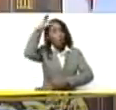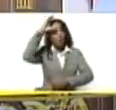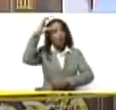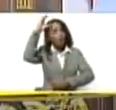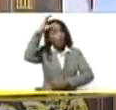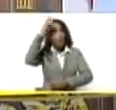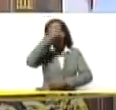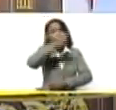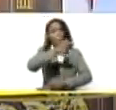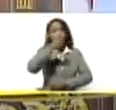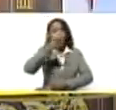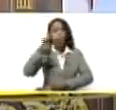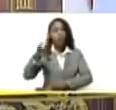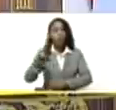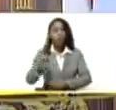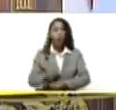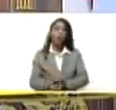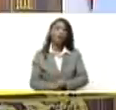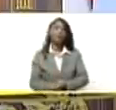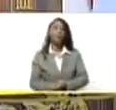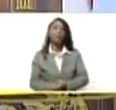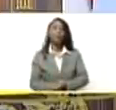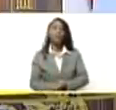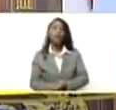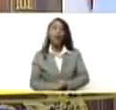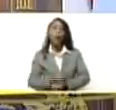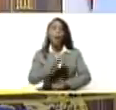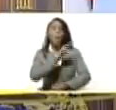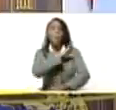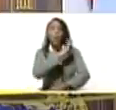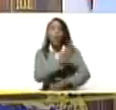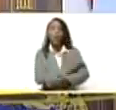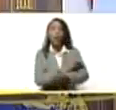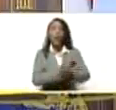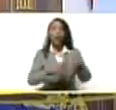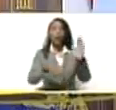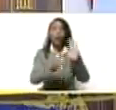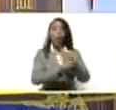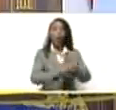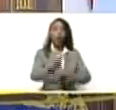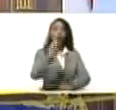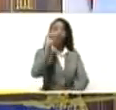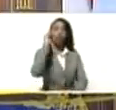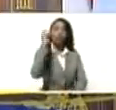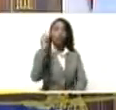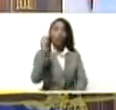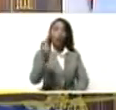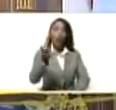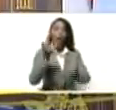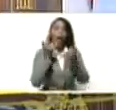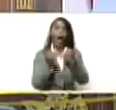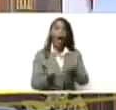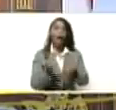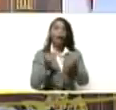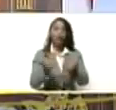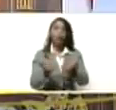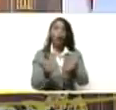legitimidad y existencia del gobierno bolivariano que yo presido por mandato del pueblo y de esta constitución